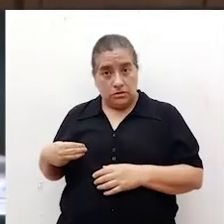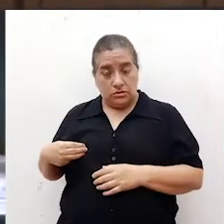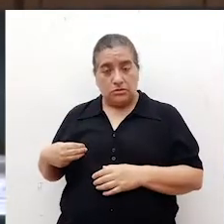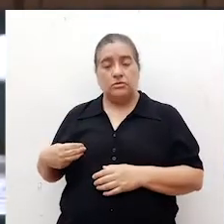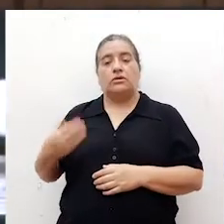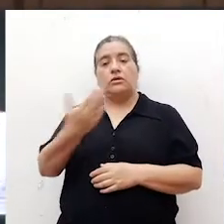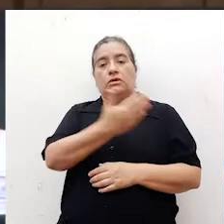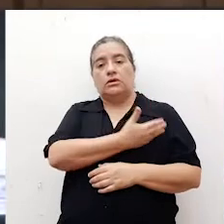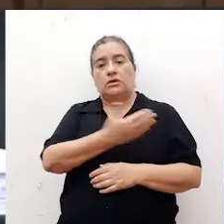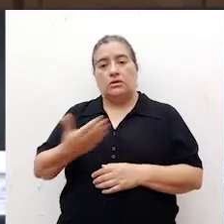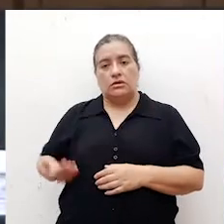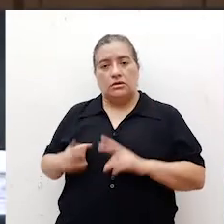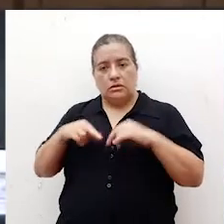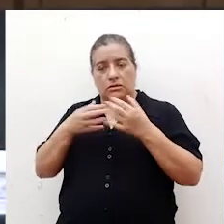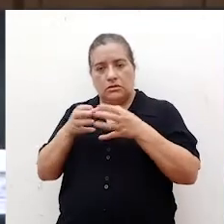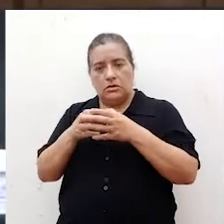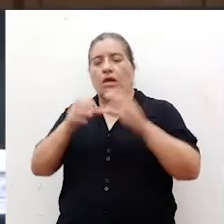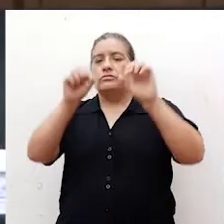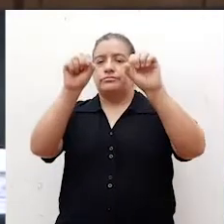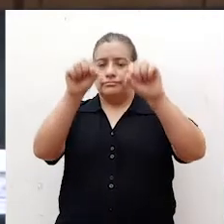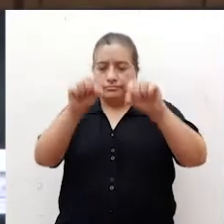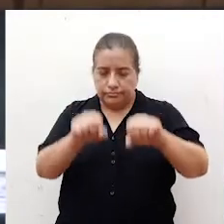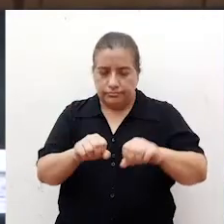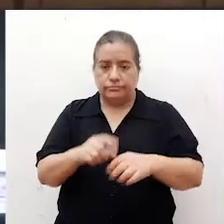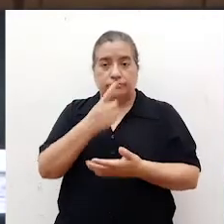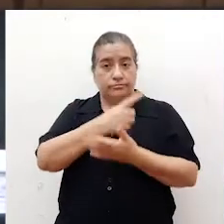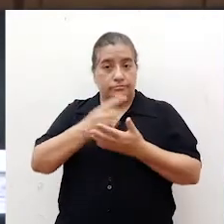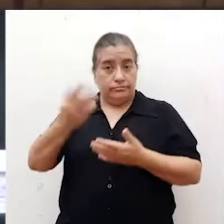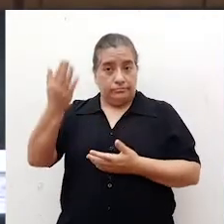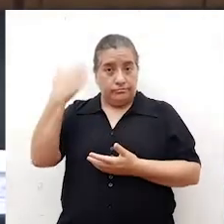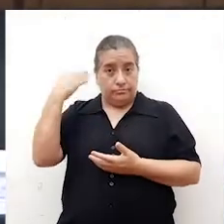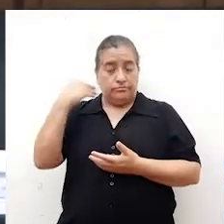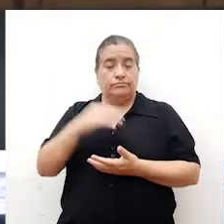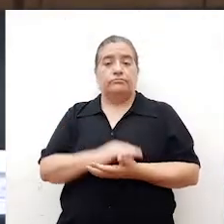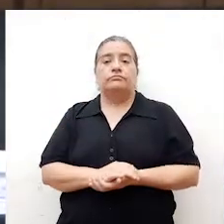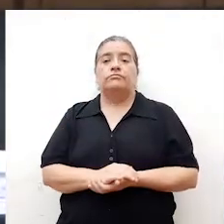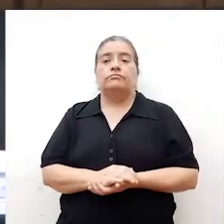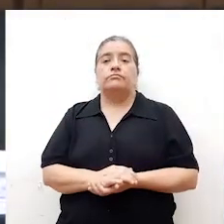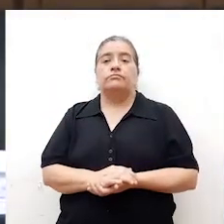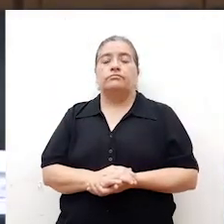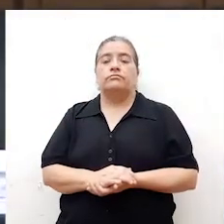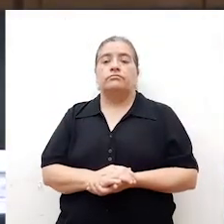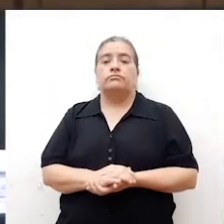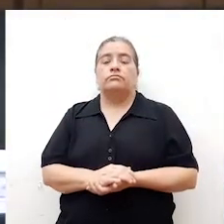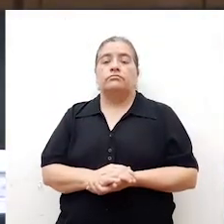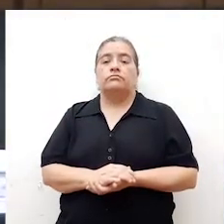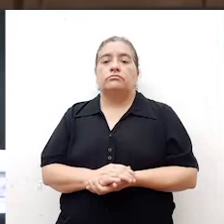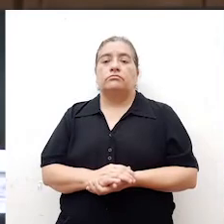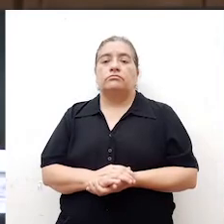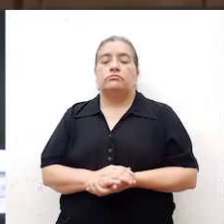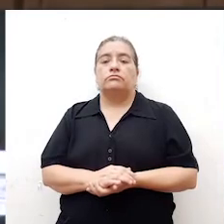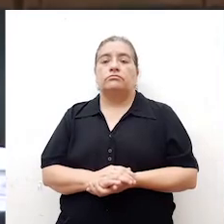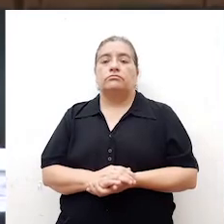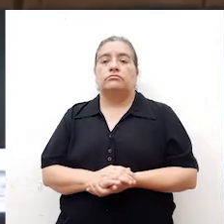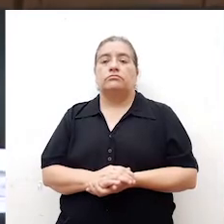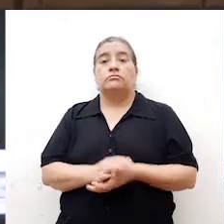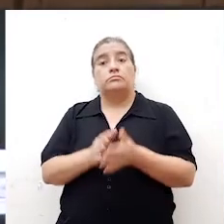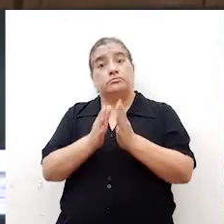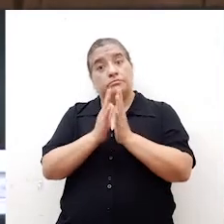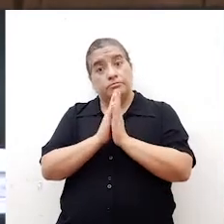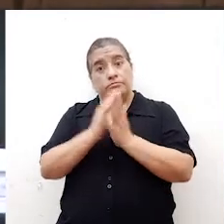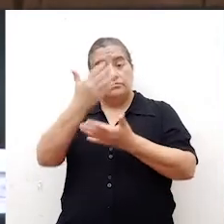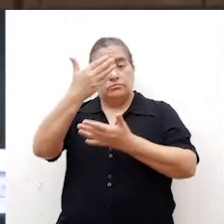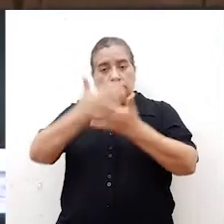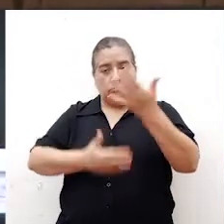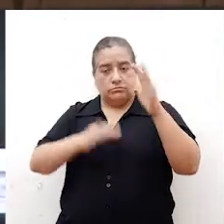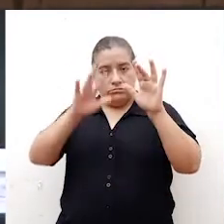de Estado, si bien el Consejo de Estado jurídicamente no existe, es un espacio que en términos reales ha servido